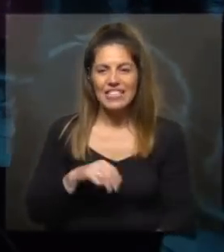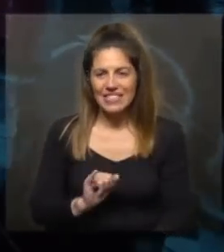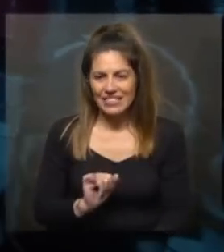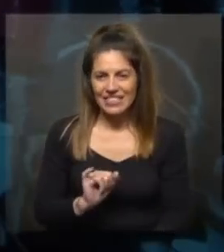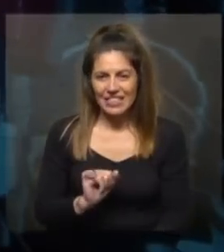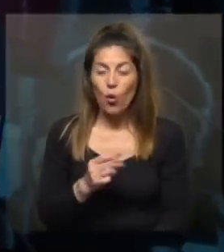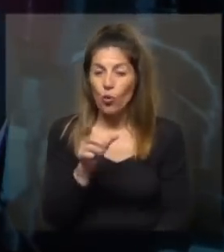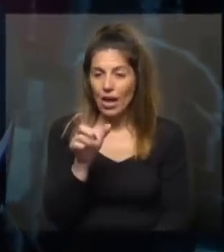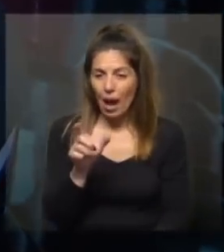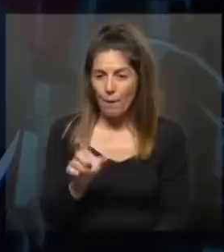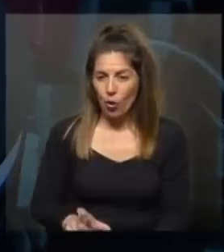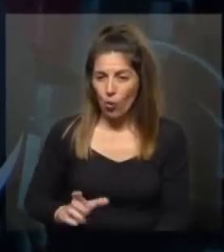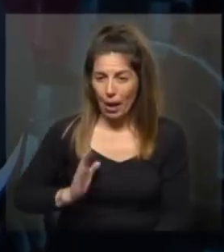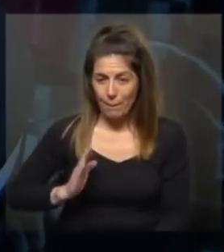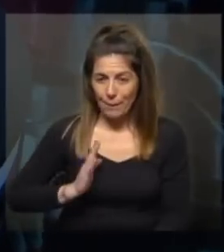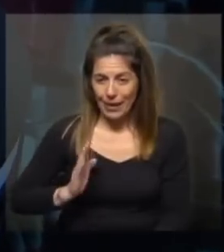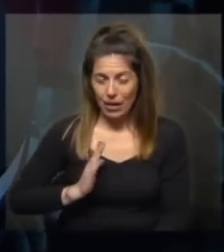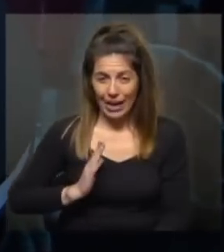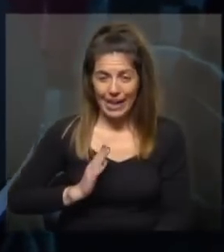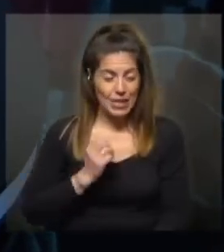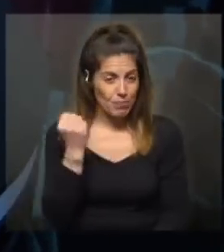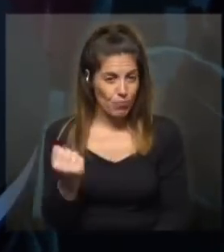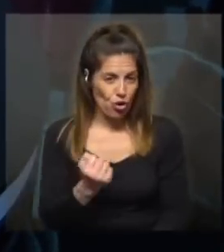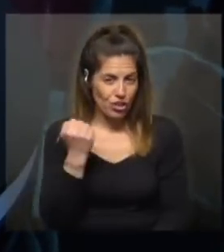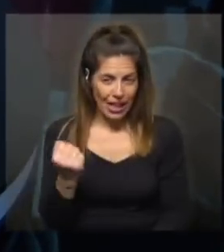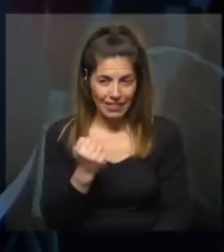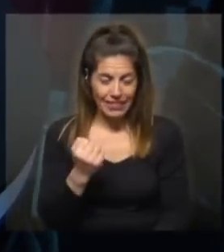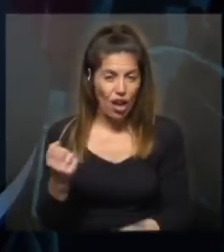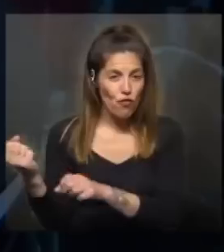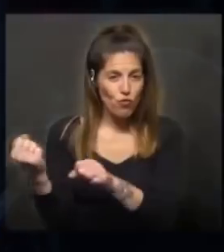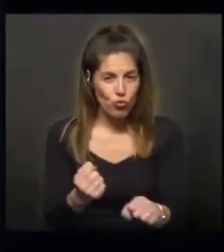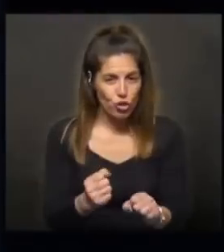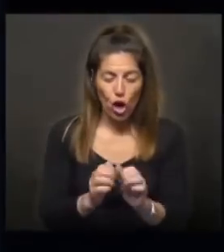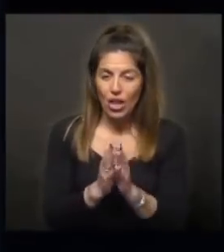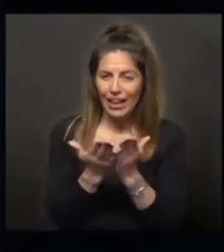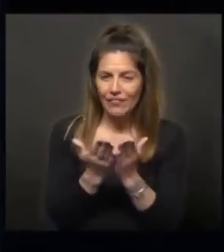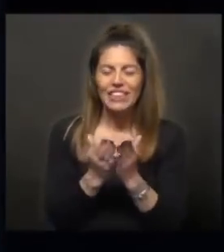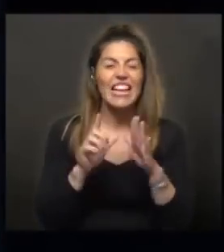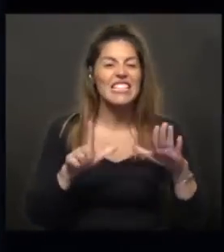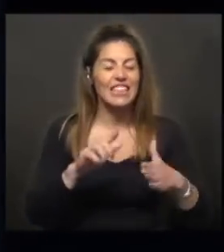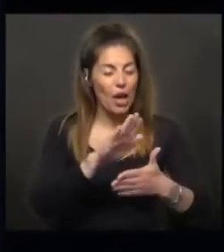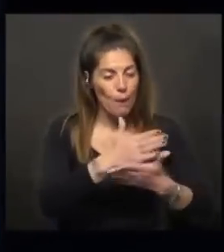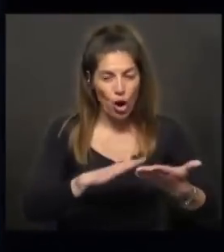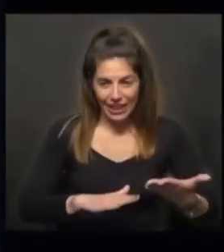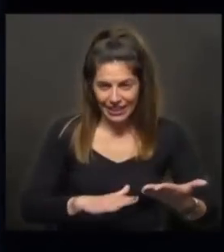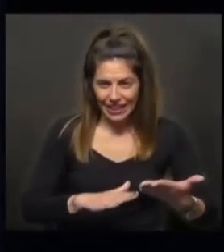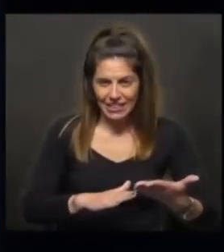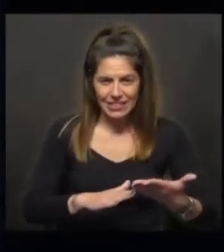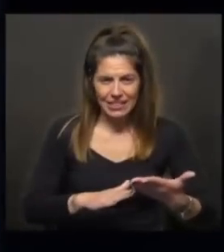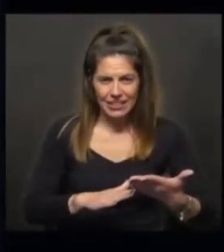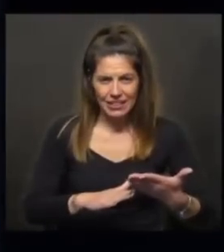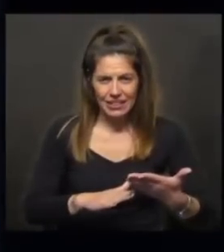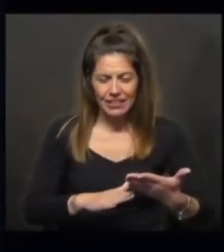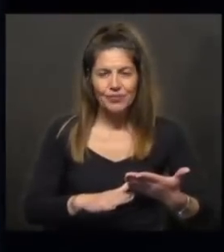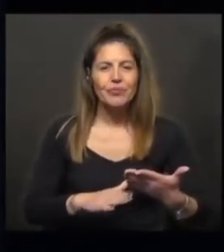una mujer que fue muy importante que fundó la revista siete poetas este hispanoamericanos